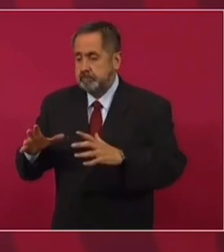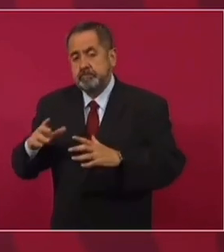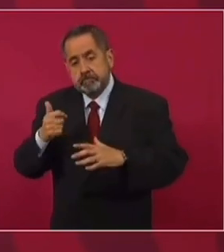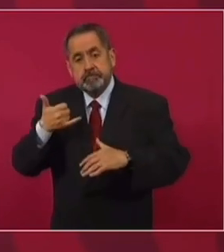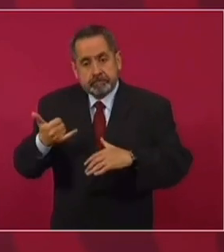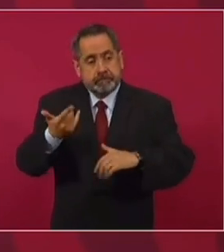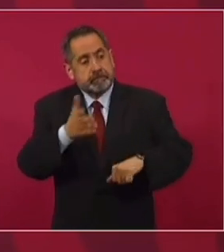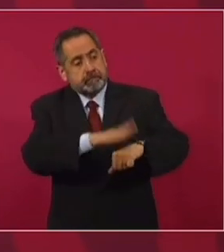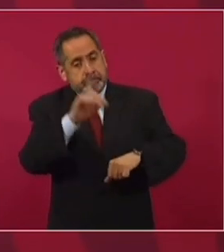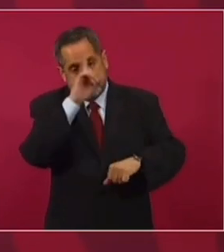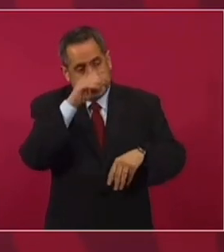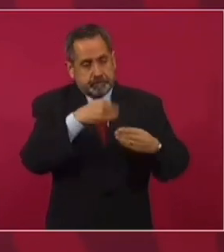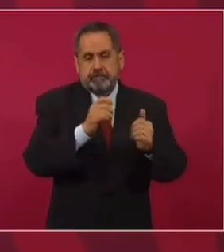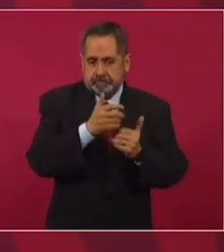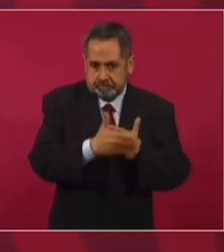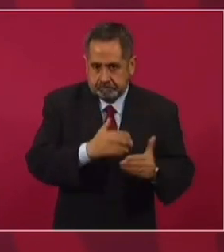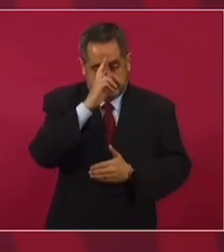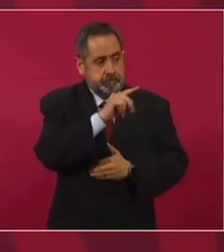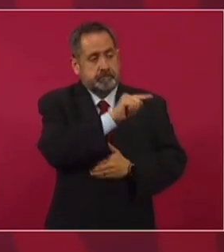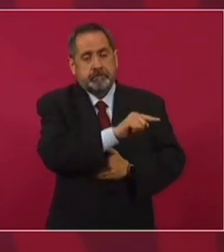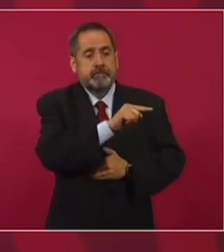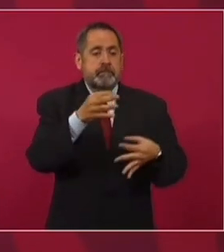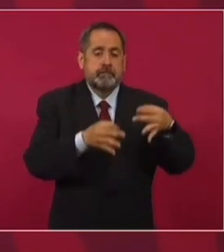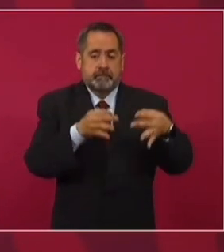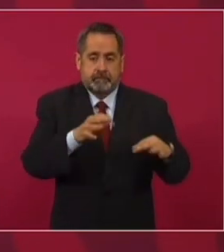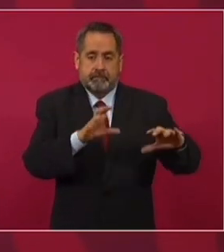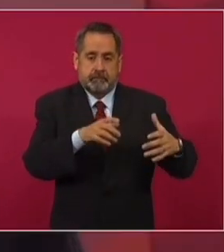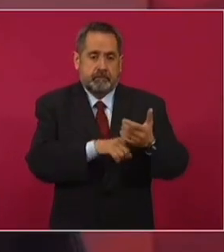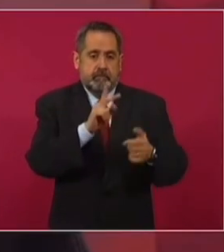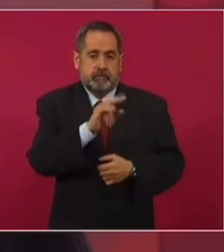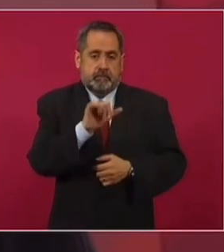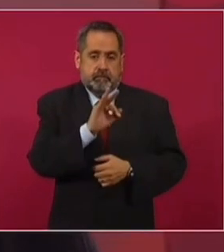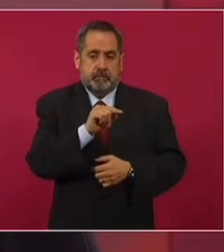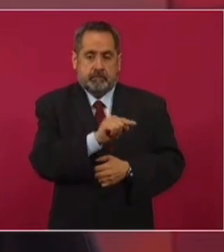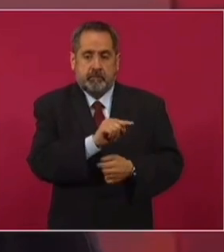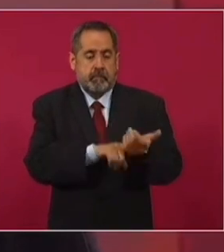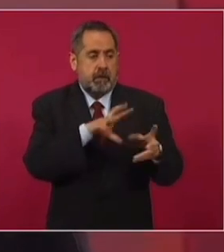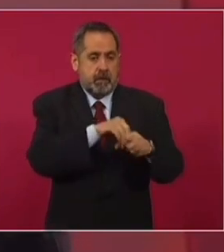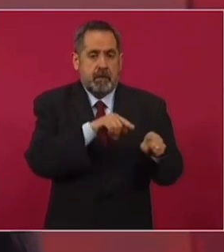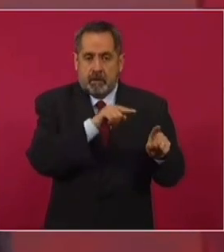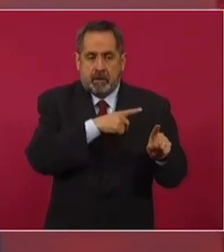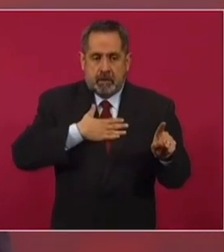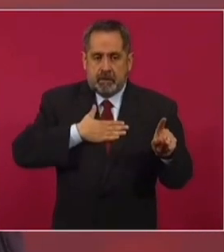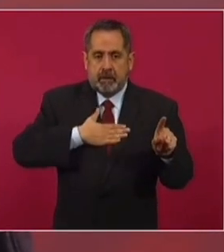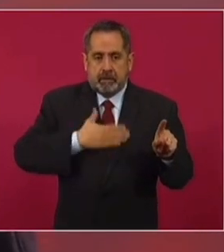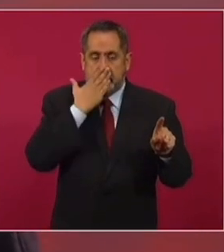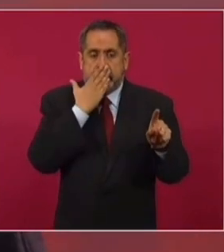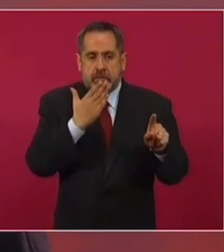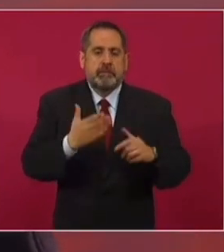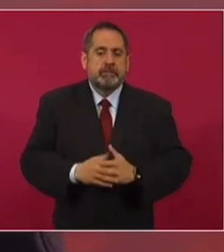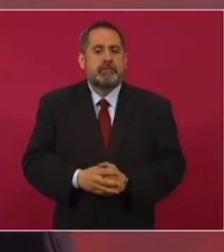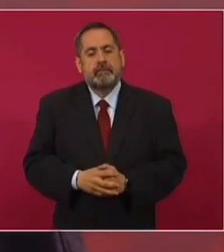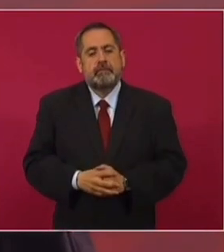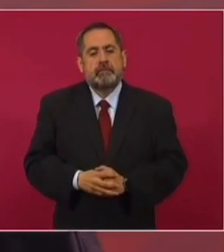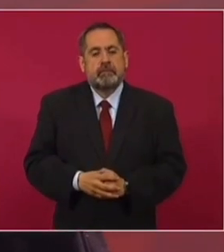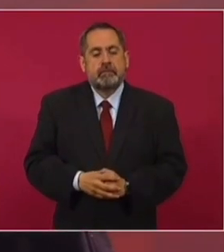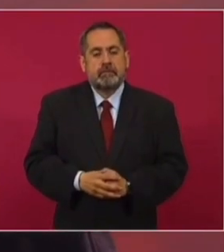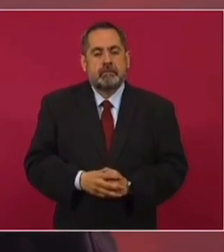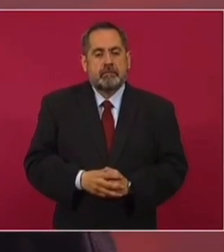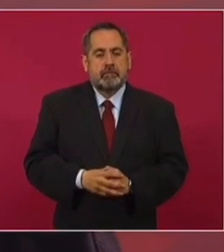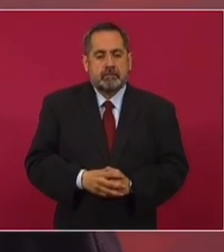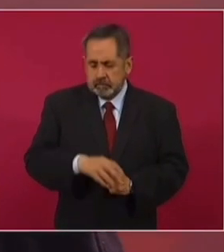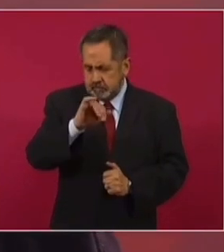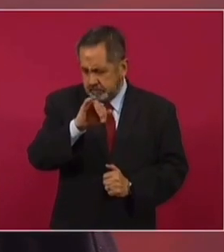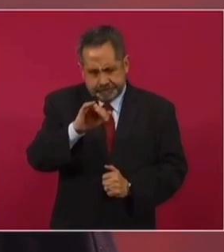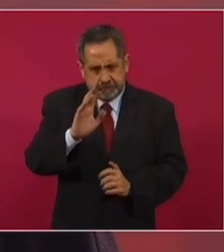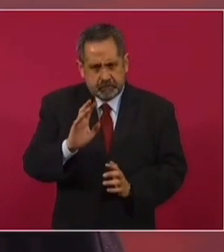recomendando respetuosamente a el Poder Judicial. Apúntele bien. Que ya se haga justicia en todos estos casos.